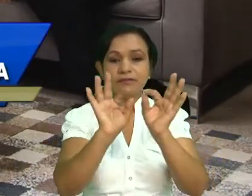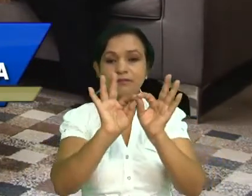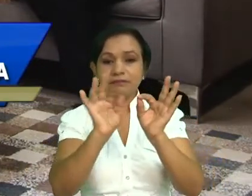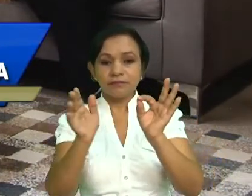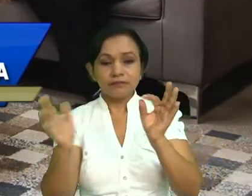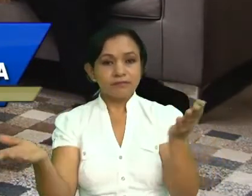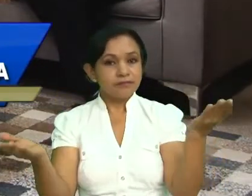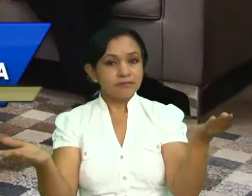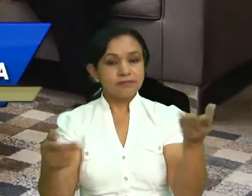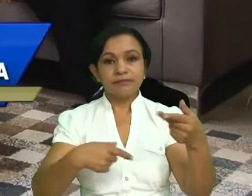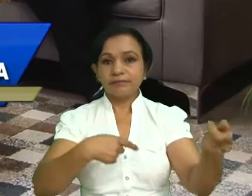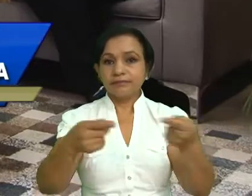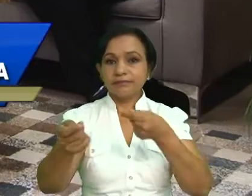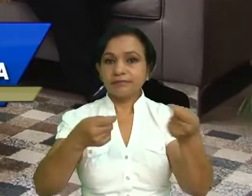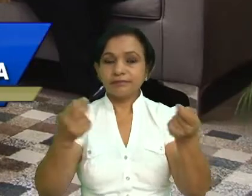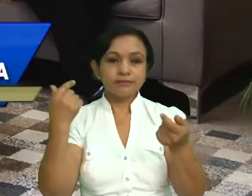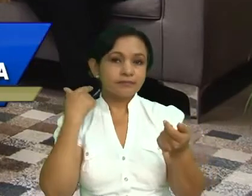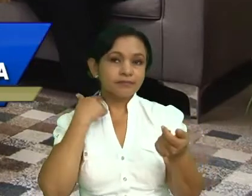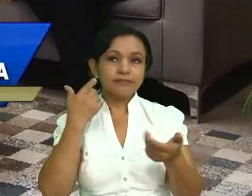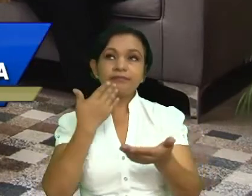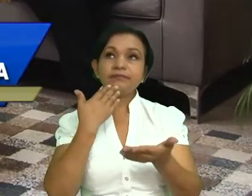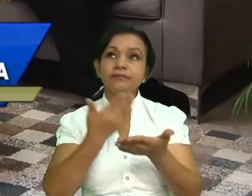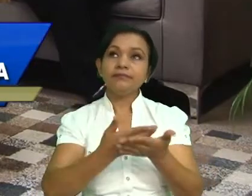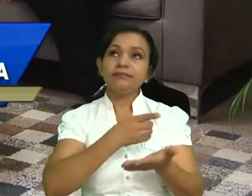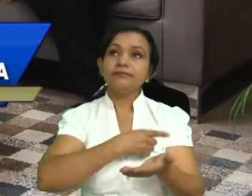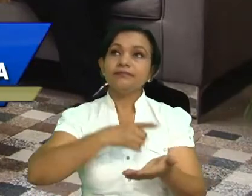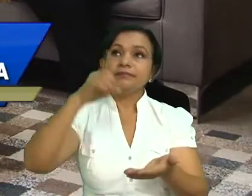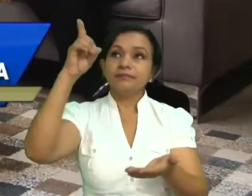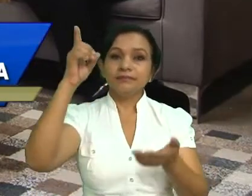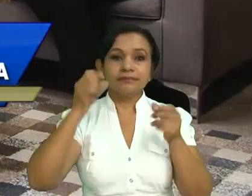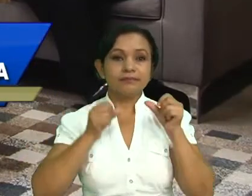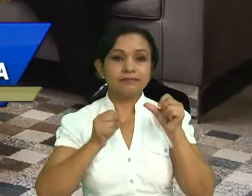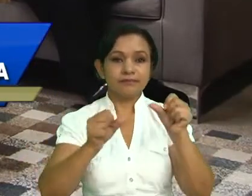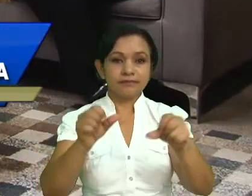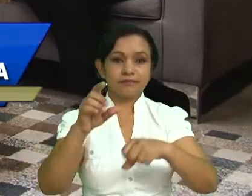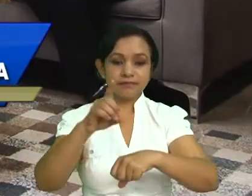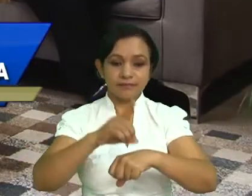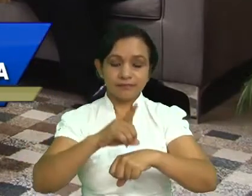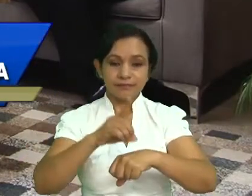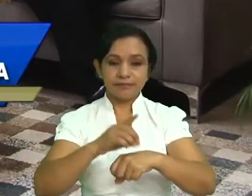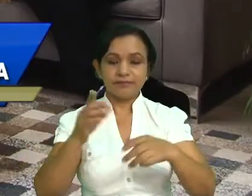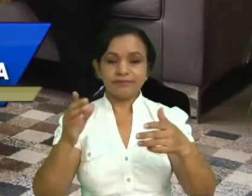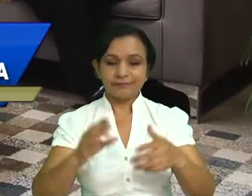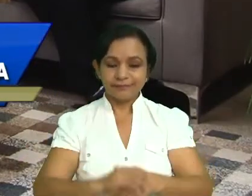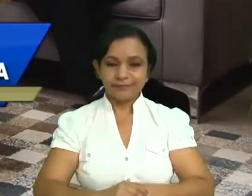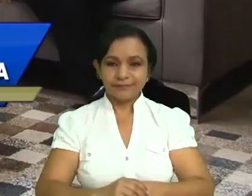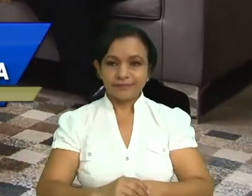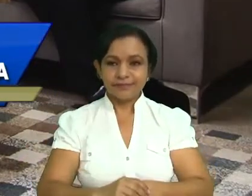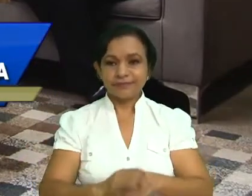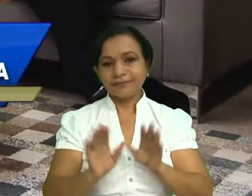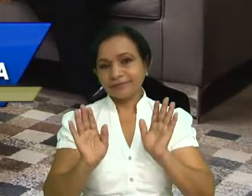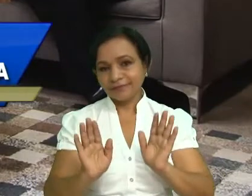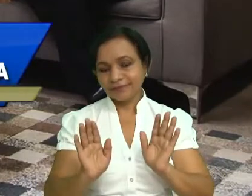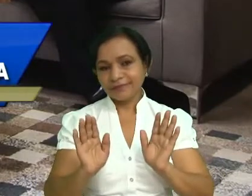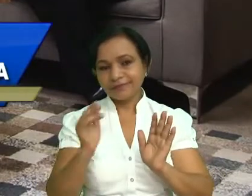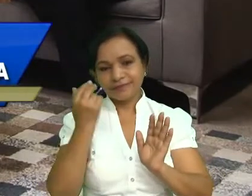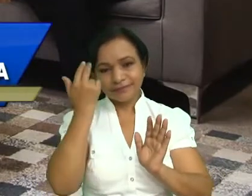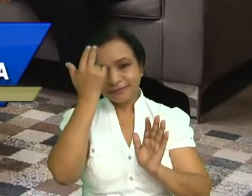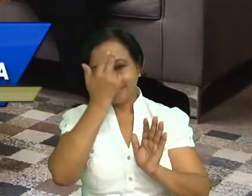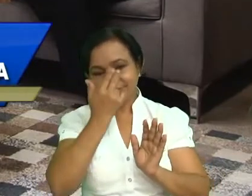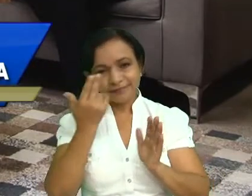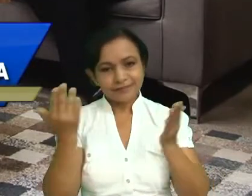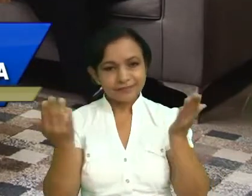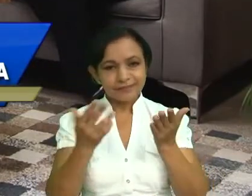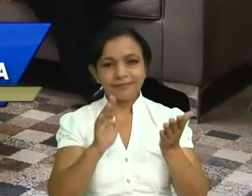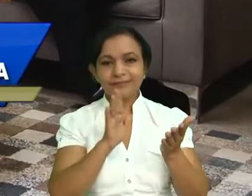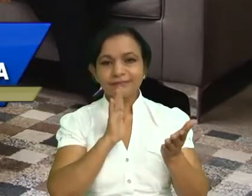madurar. Así gracias es que a Dios, sí. Es constante. Doctora, de mi parte, pues por ahora no tengo más preguntas. Sé que